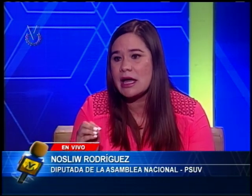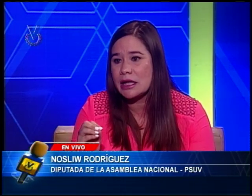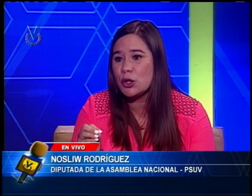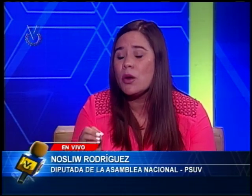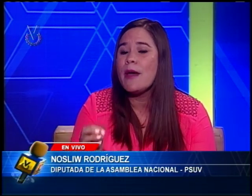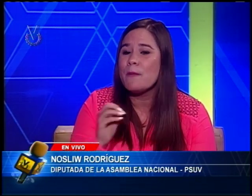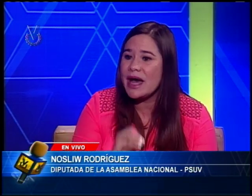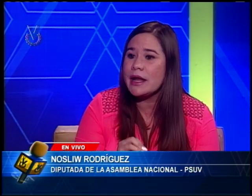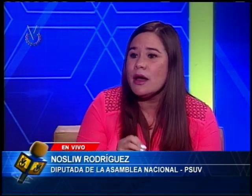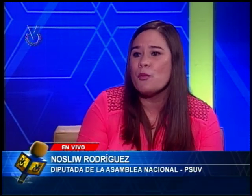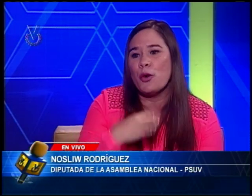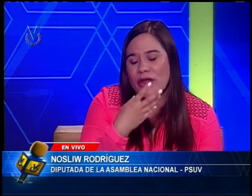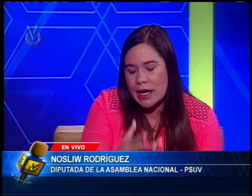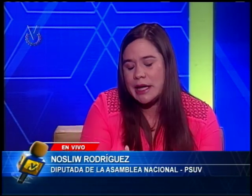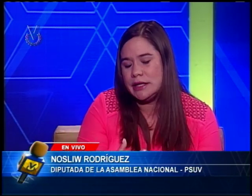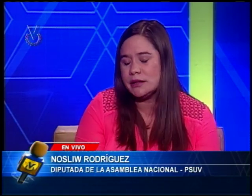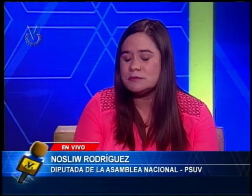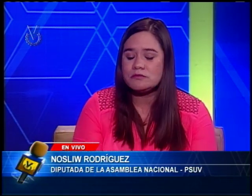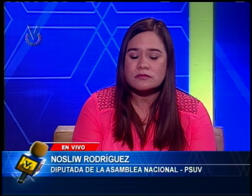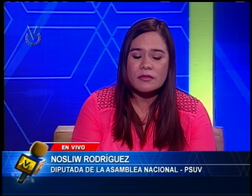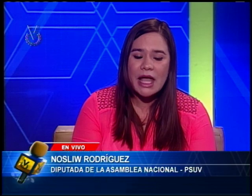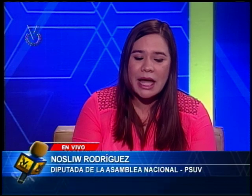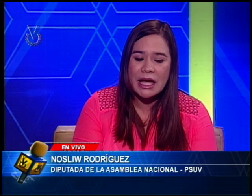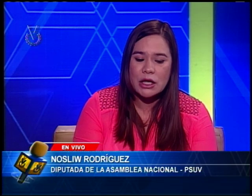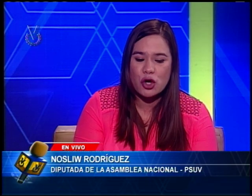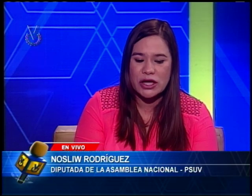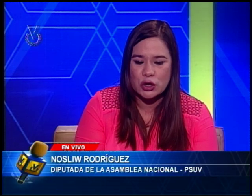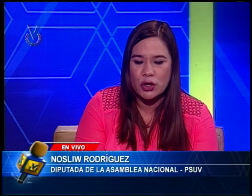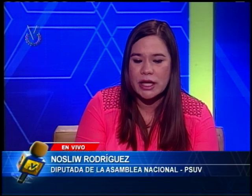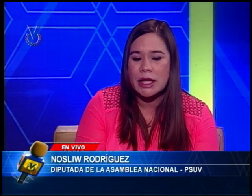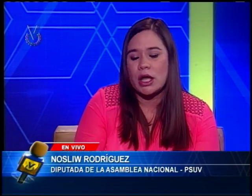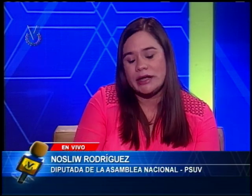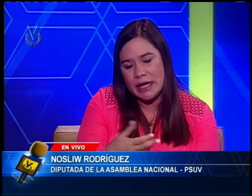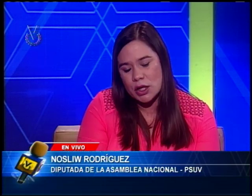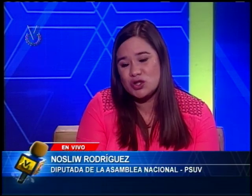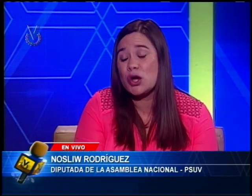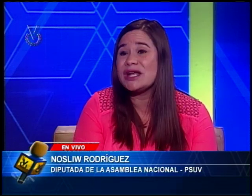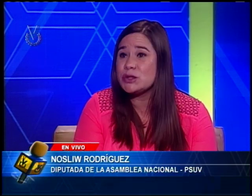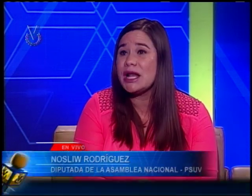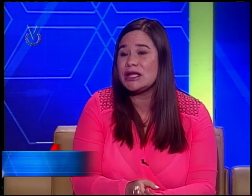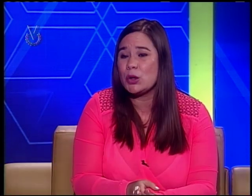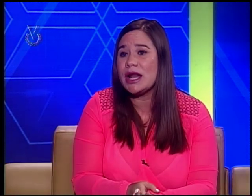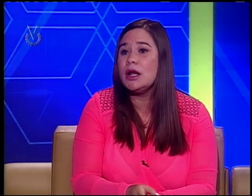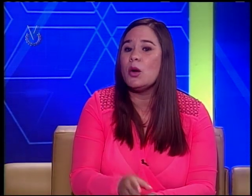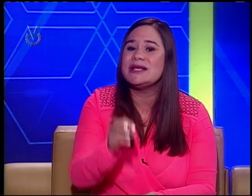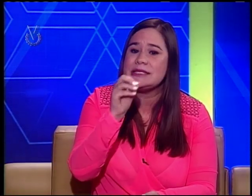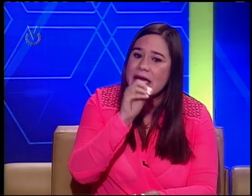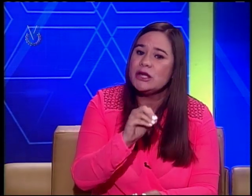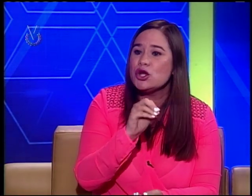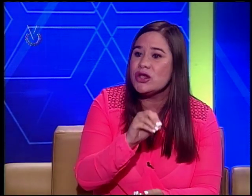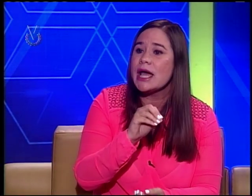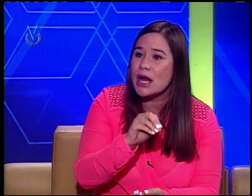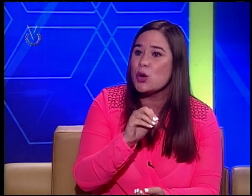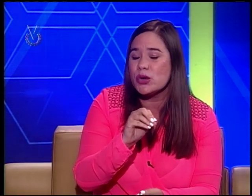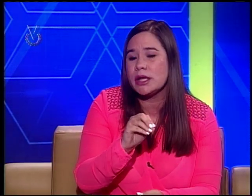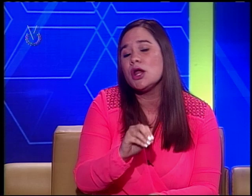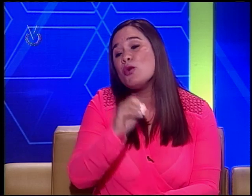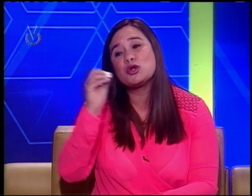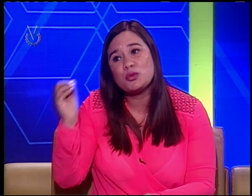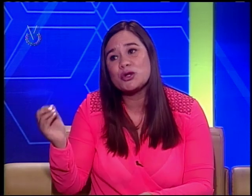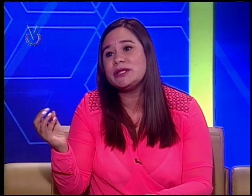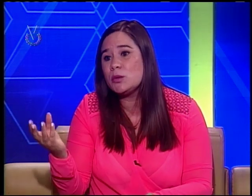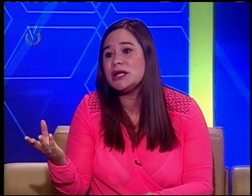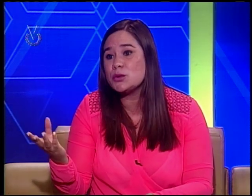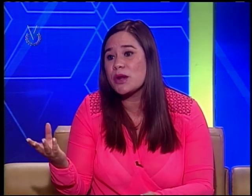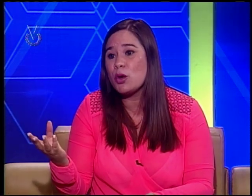del desacato para poder elegir a los rectores del Consejo Nacional Electoral. Si esto no llegara a ocurrir,